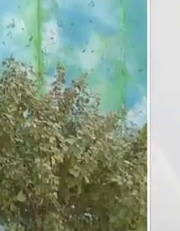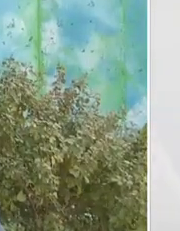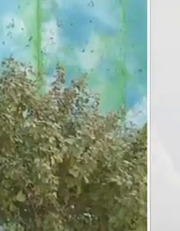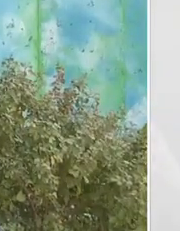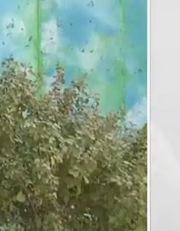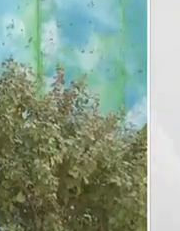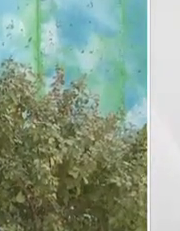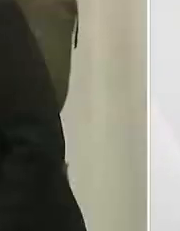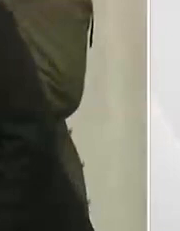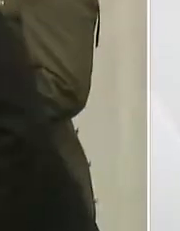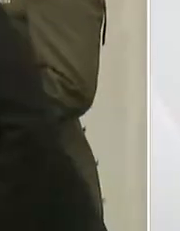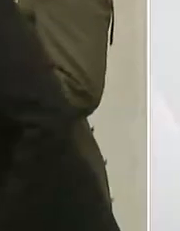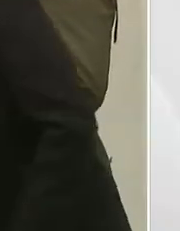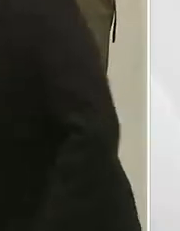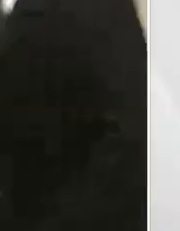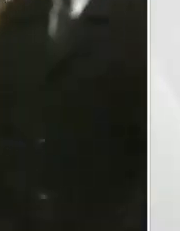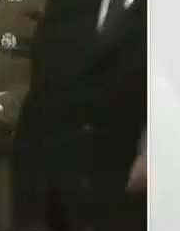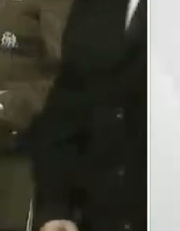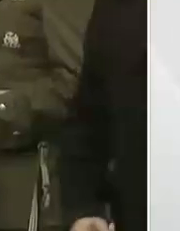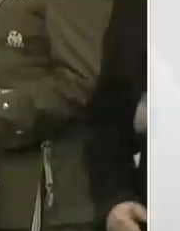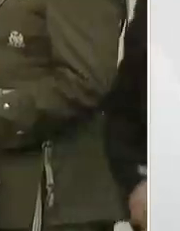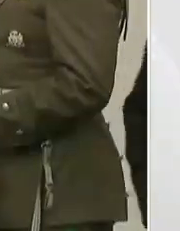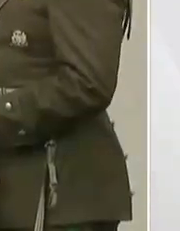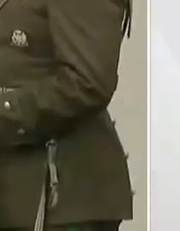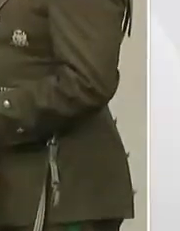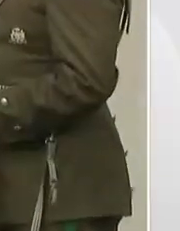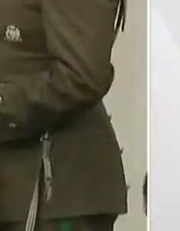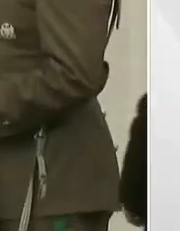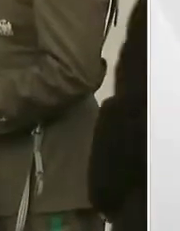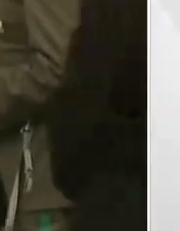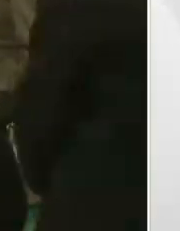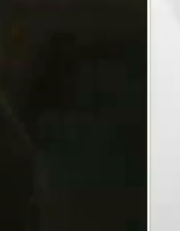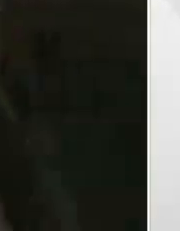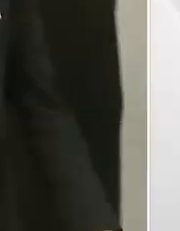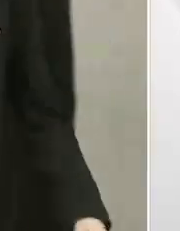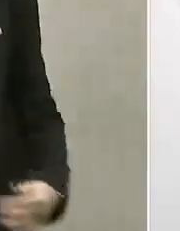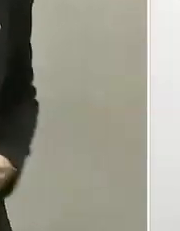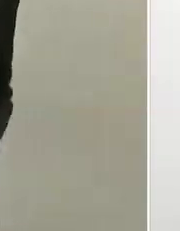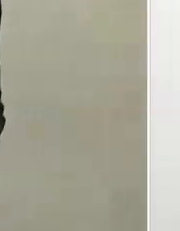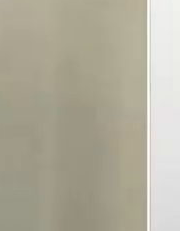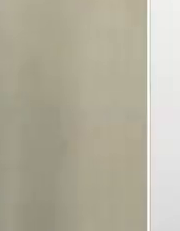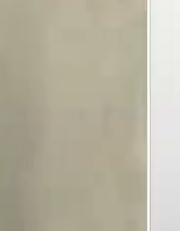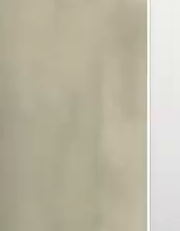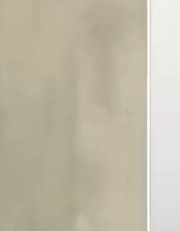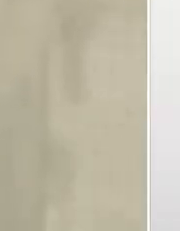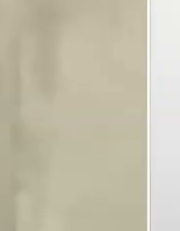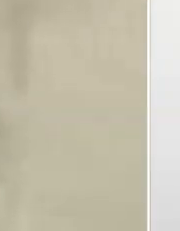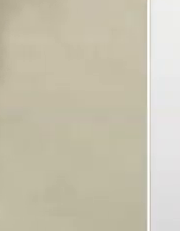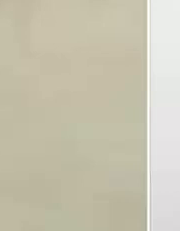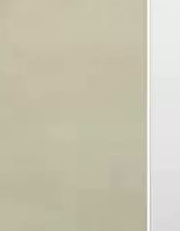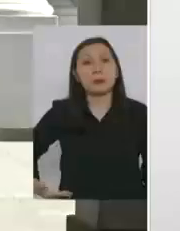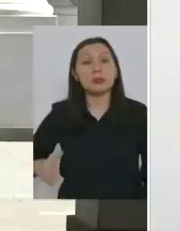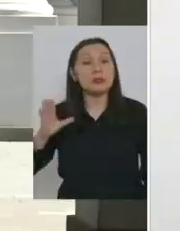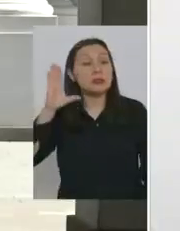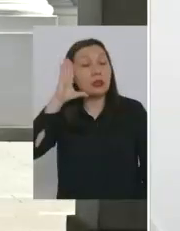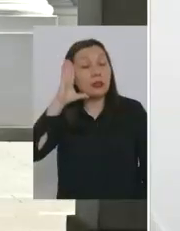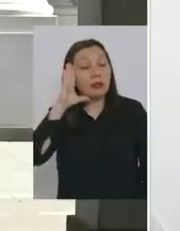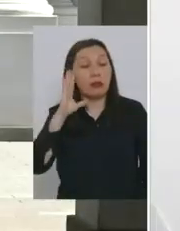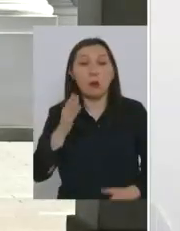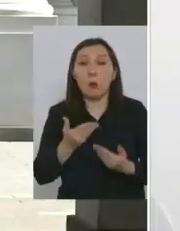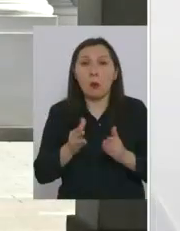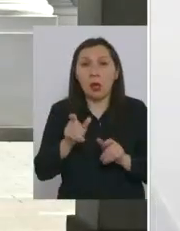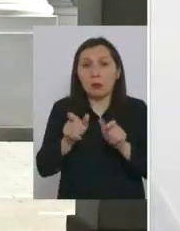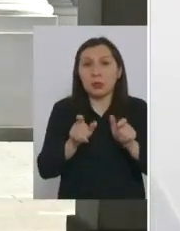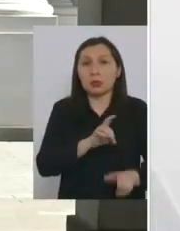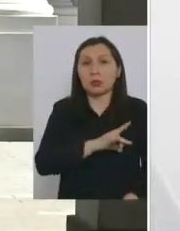eso pudiera ocurrir el día 23, que estamos siendo convocados para tratar una